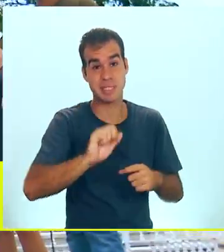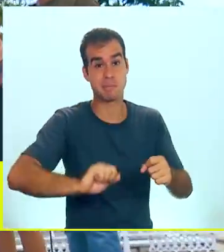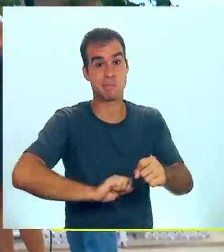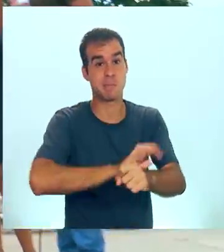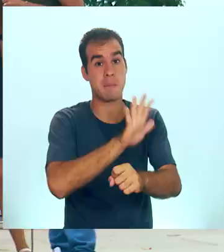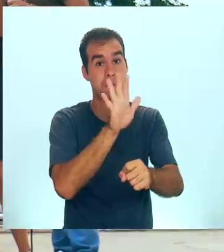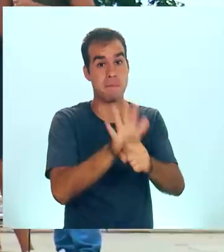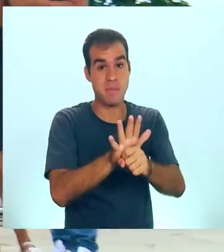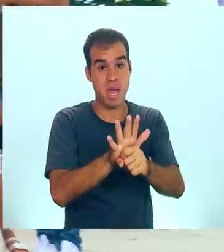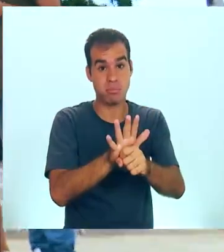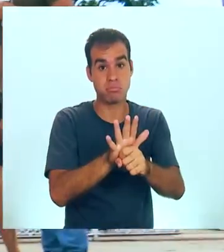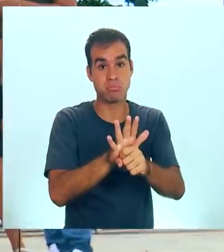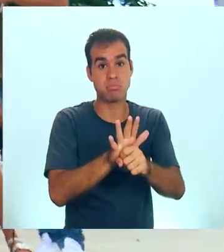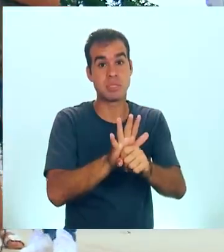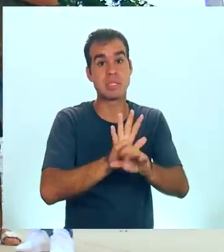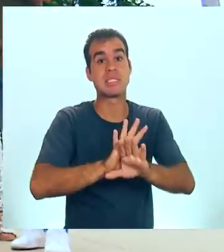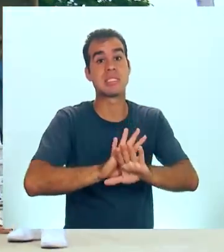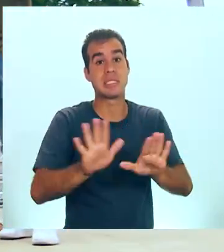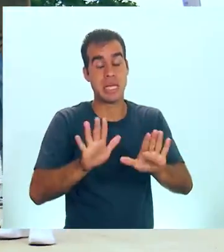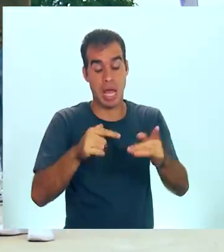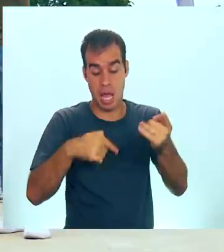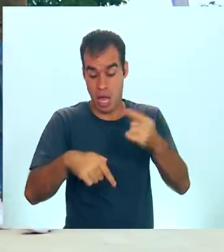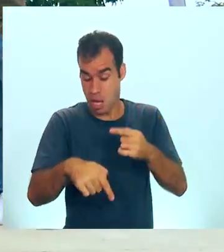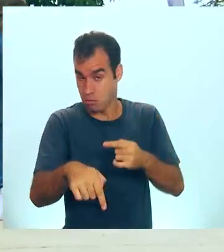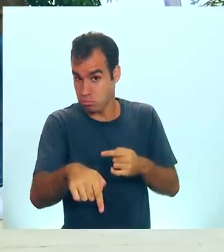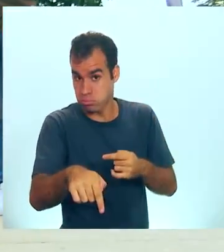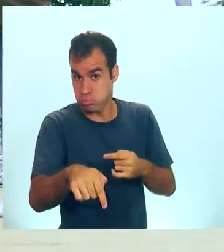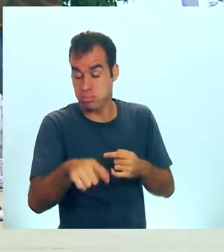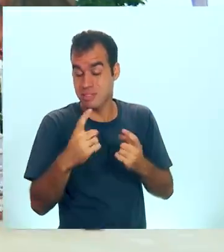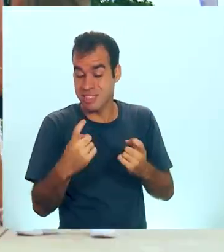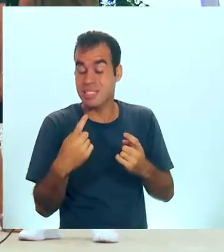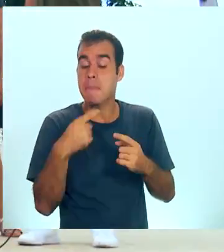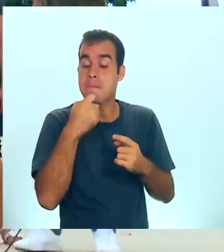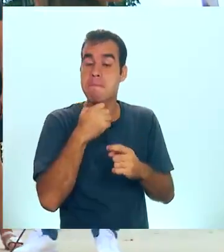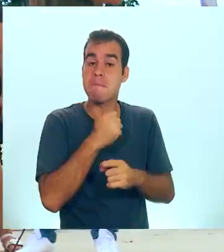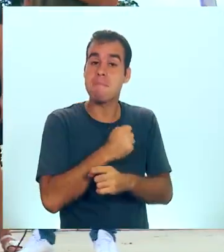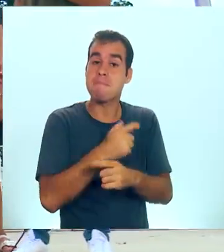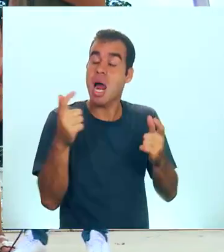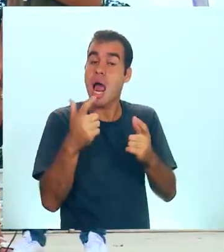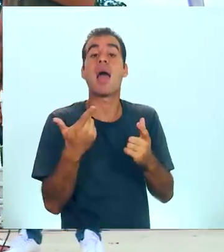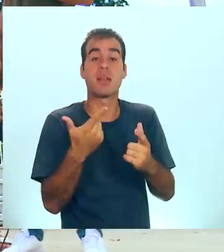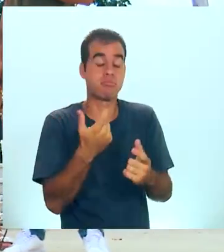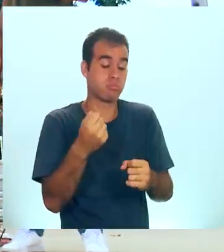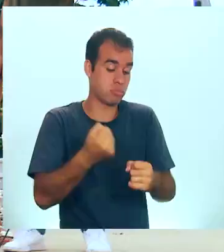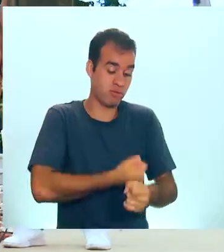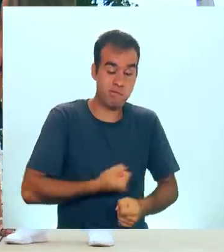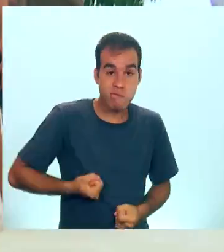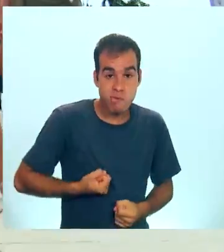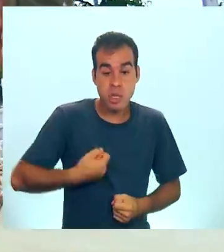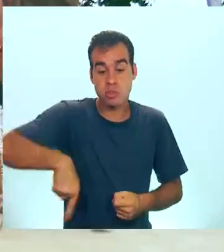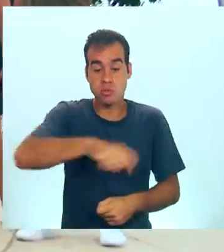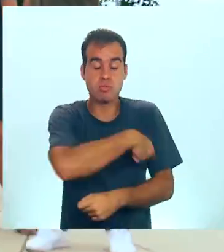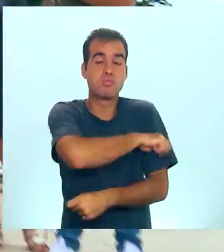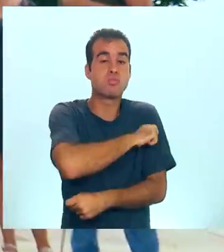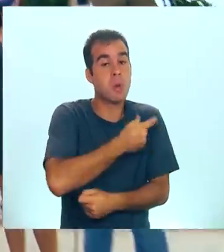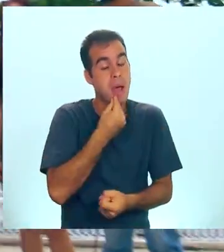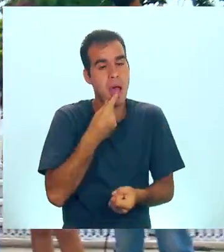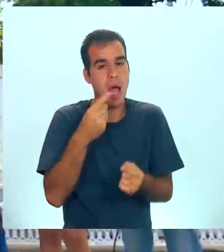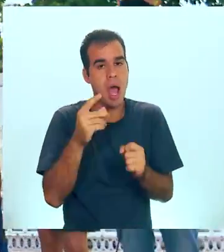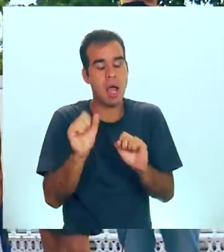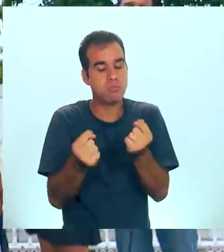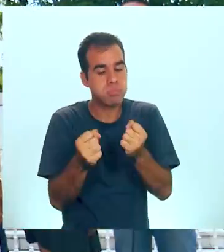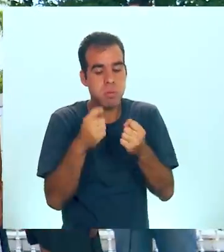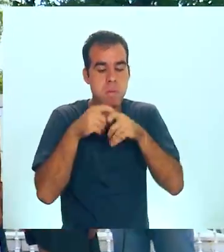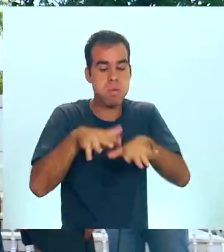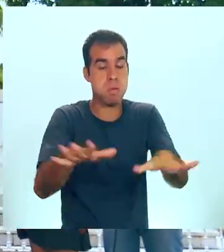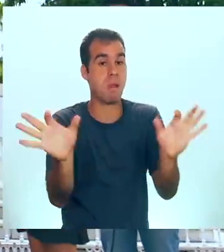pandemia. Que aunque poco a poco va perdiendo terreno en nuestro país, continúa demandando del esfuerzo de todo el pueblo para controlar su expansión.